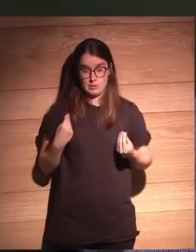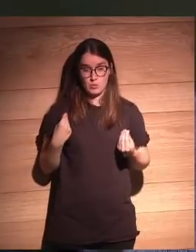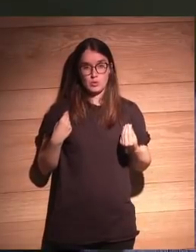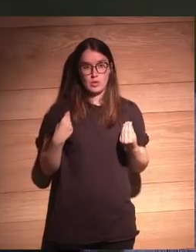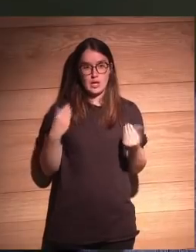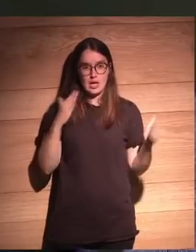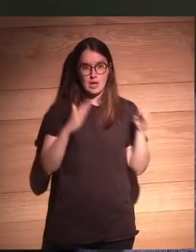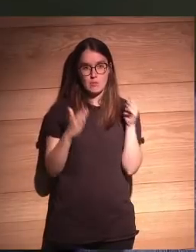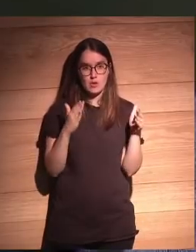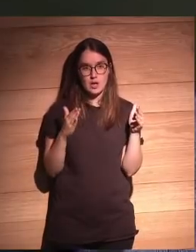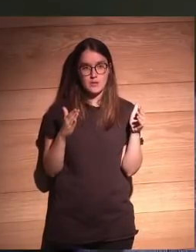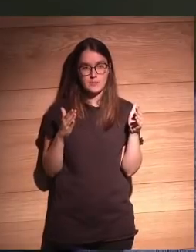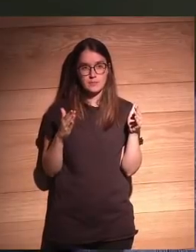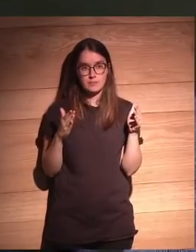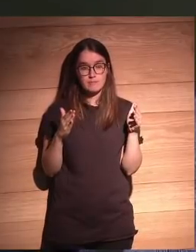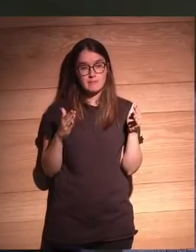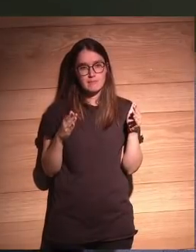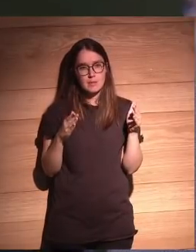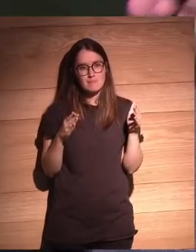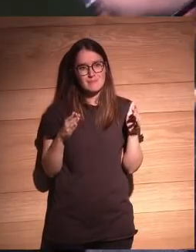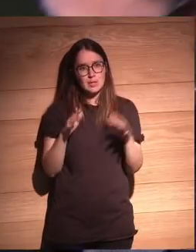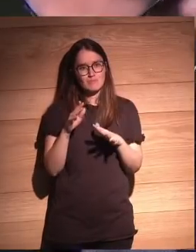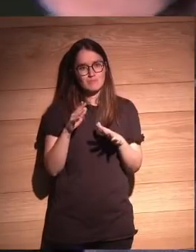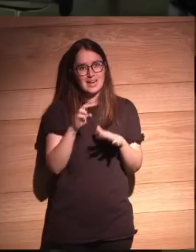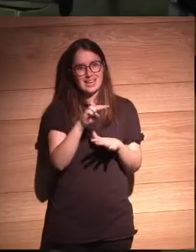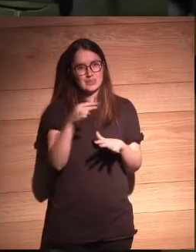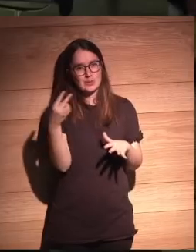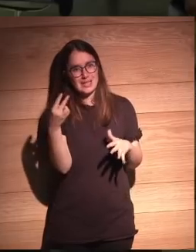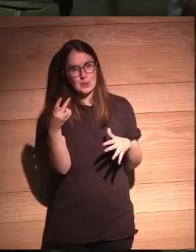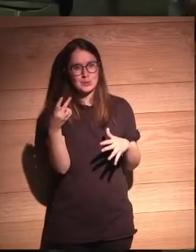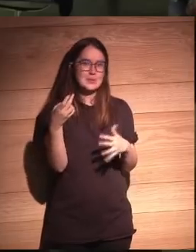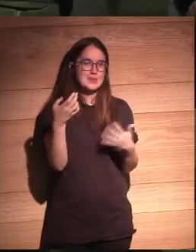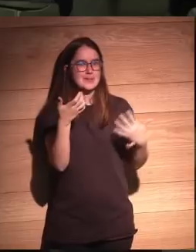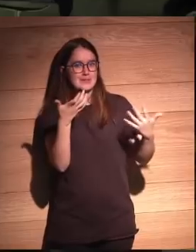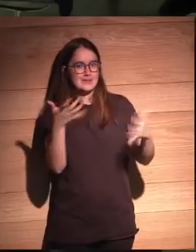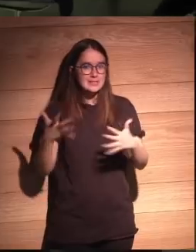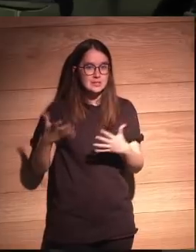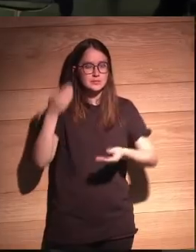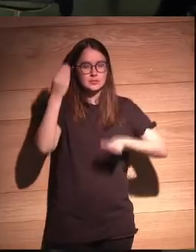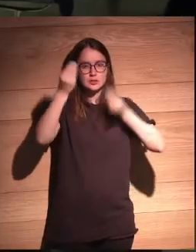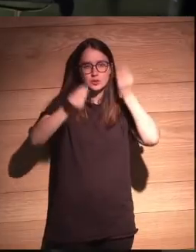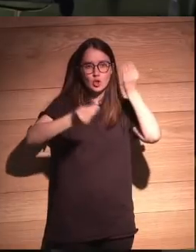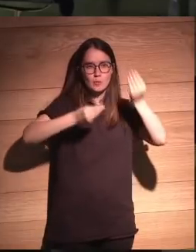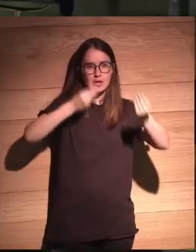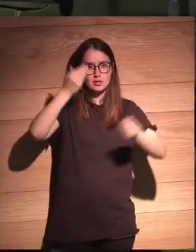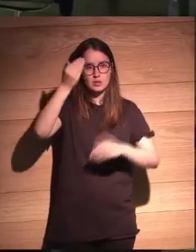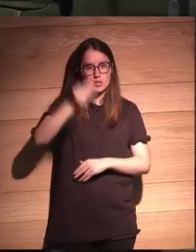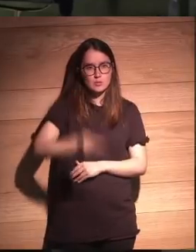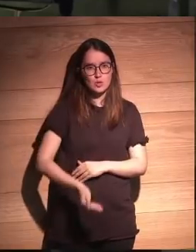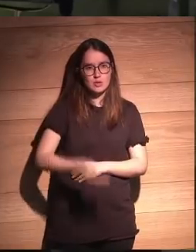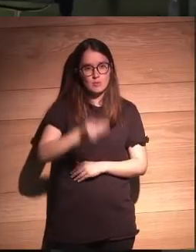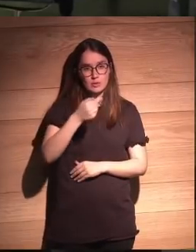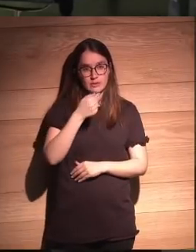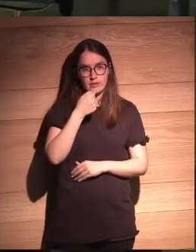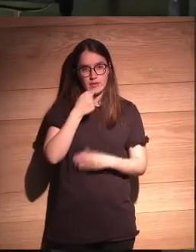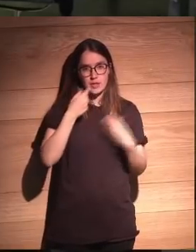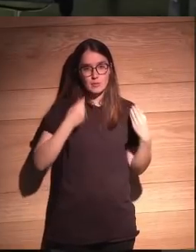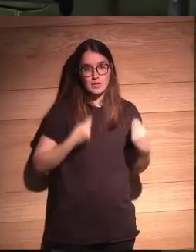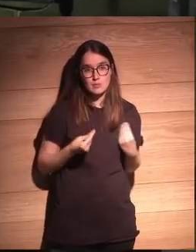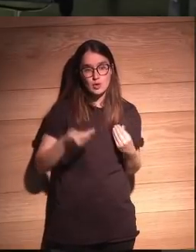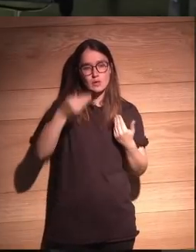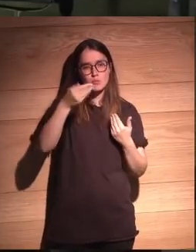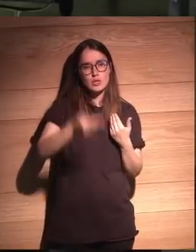con no muy buenos resultados. Yo creo que es muy importante decir esto y es muy